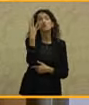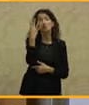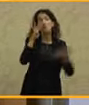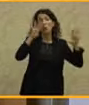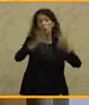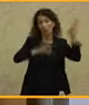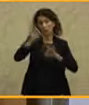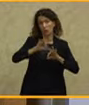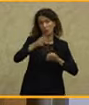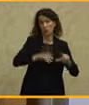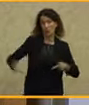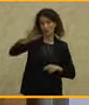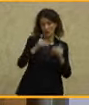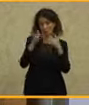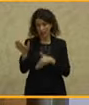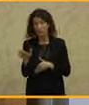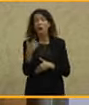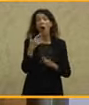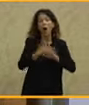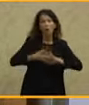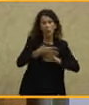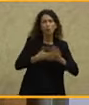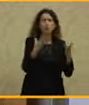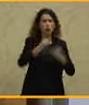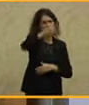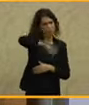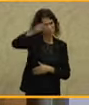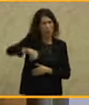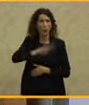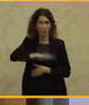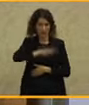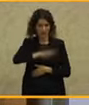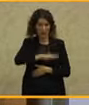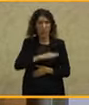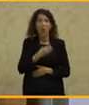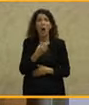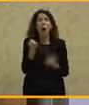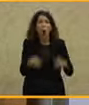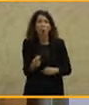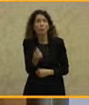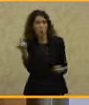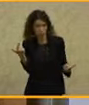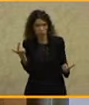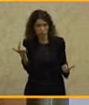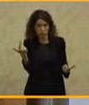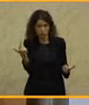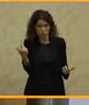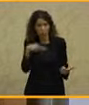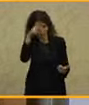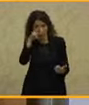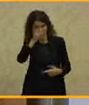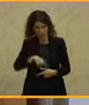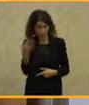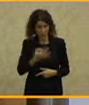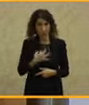de la población. Estamos hablando, por tanto, de muchas personas, y aunque fueran pocas, también nos tendría que preocupar.